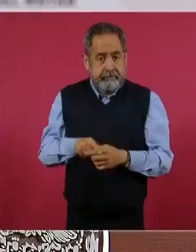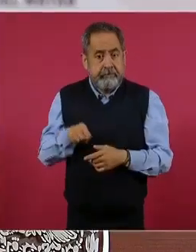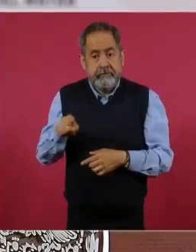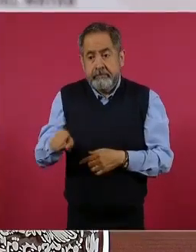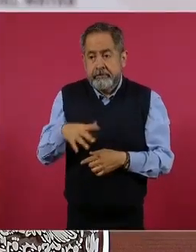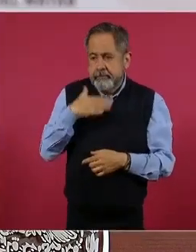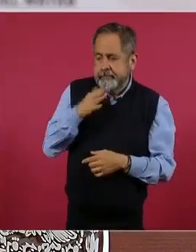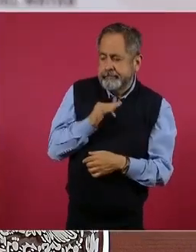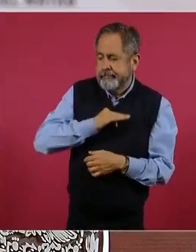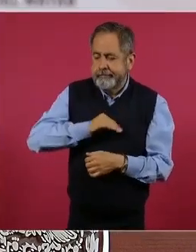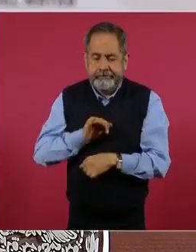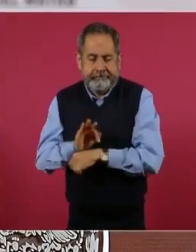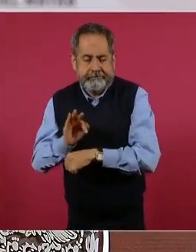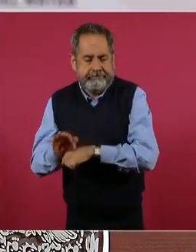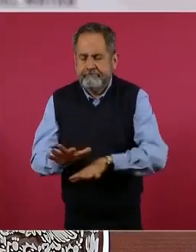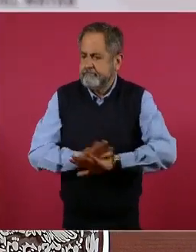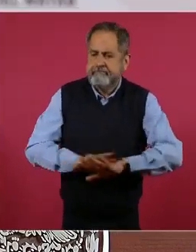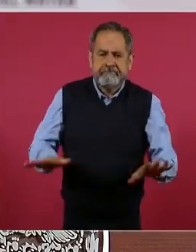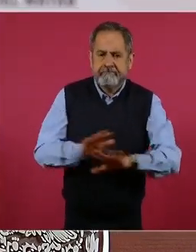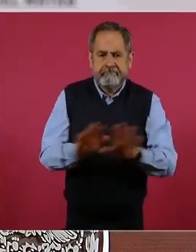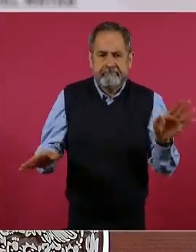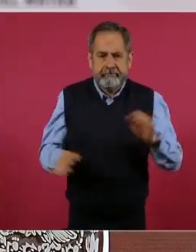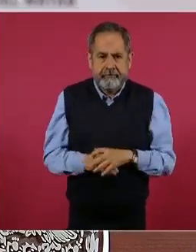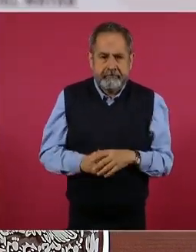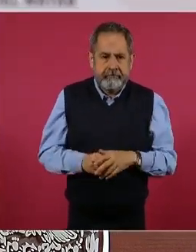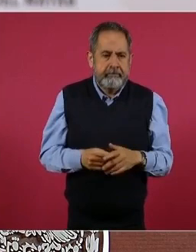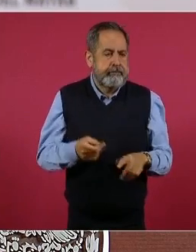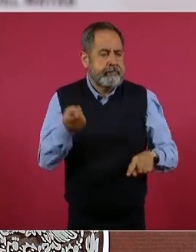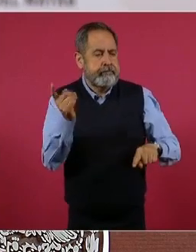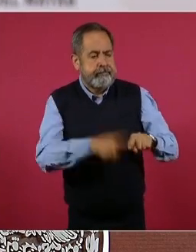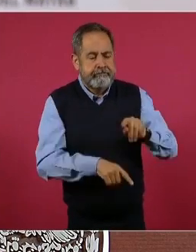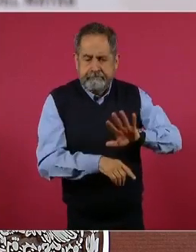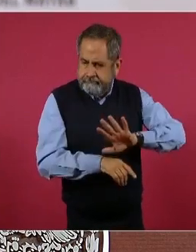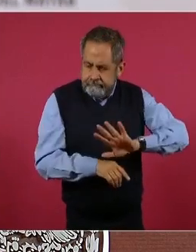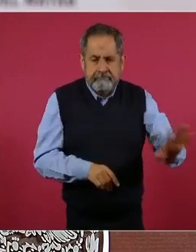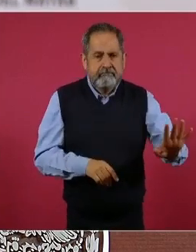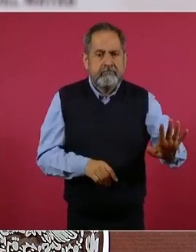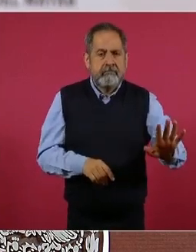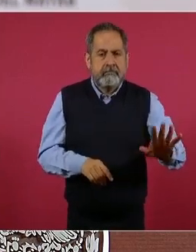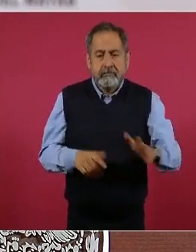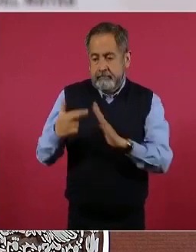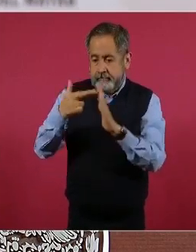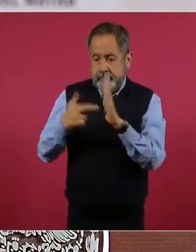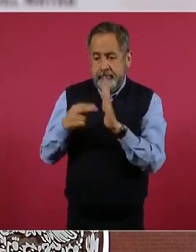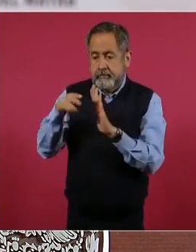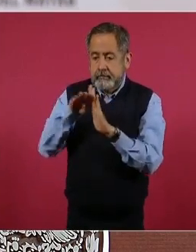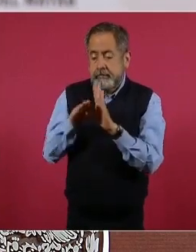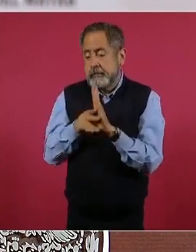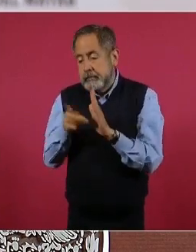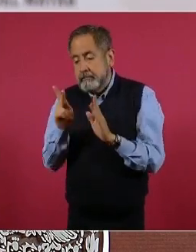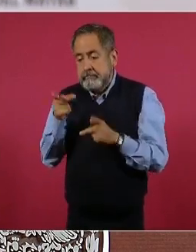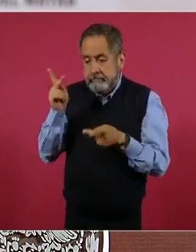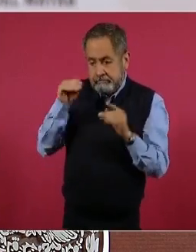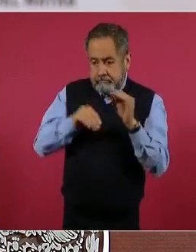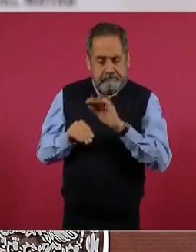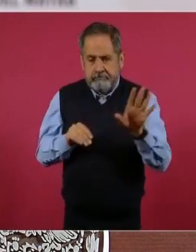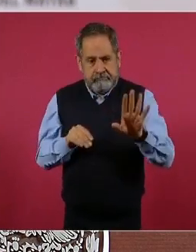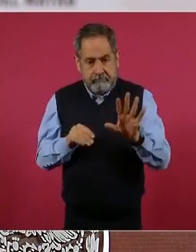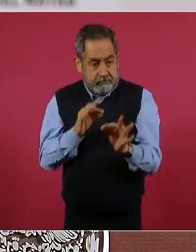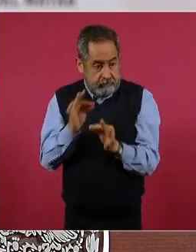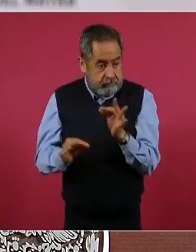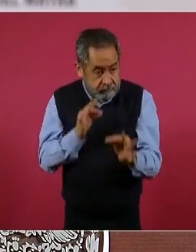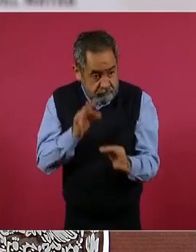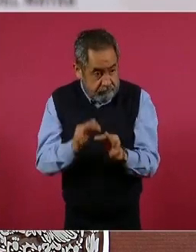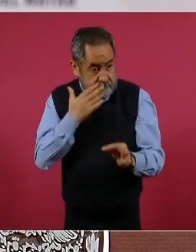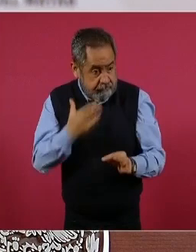para los favoritismos ni los vetos regulatorios. La regulación sanitaria no tiene matices, o cumples o